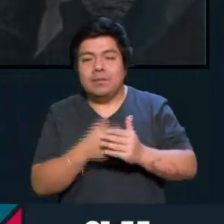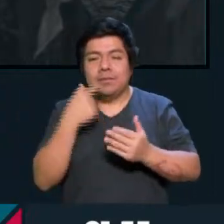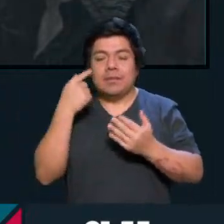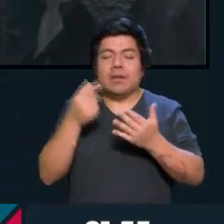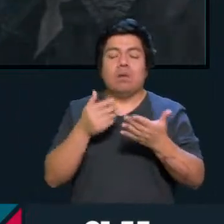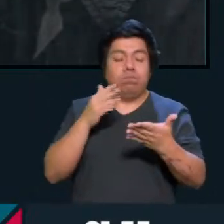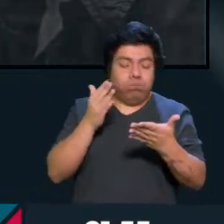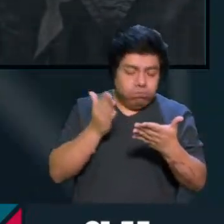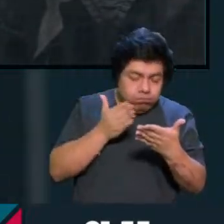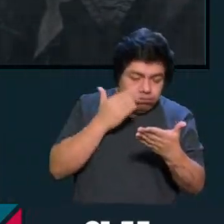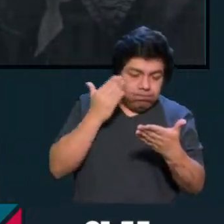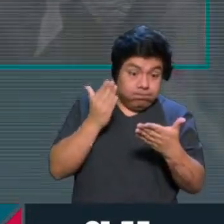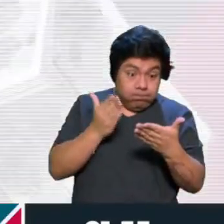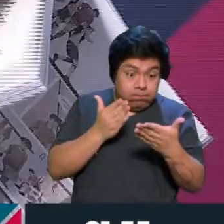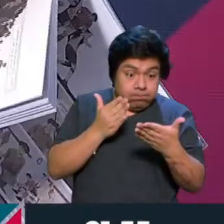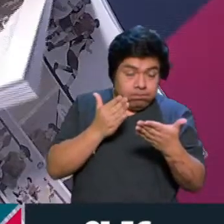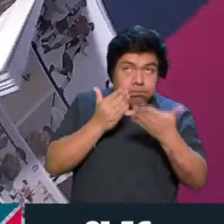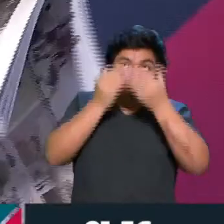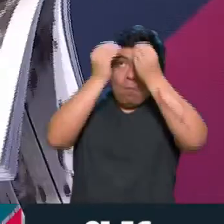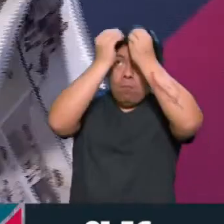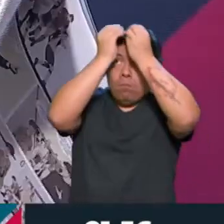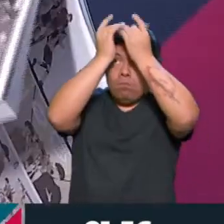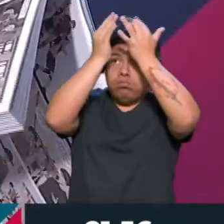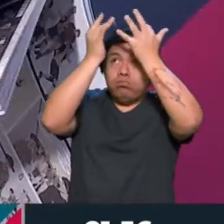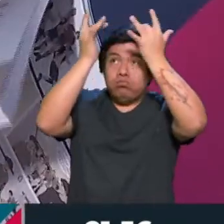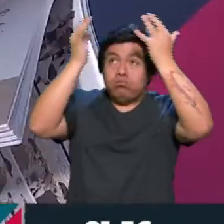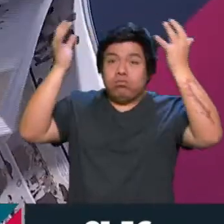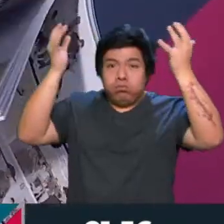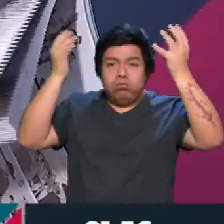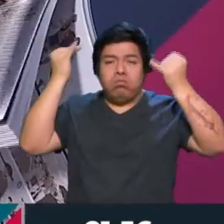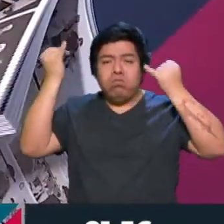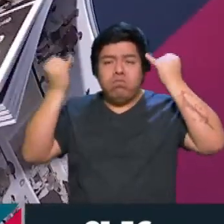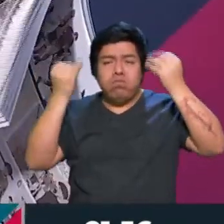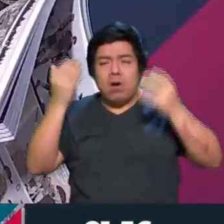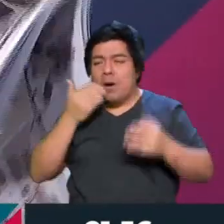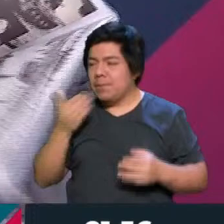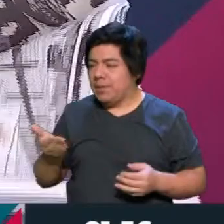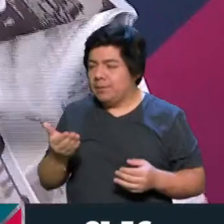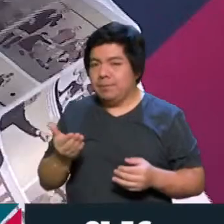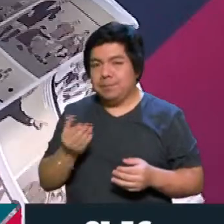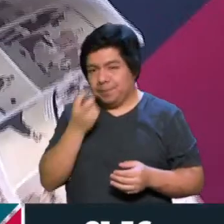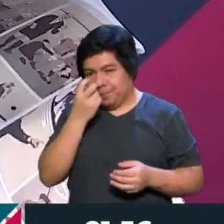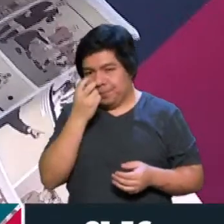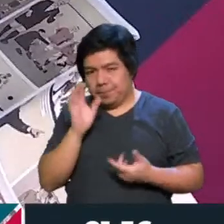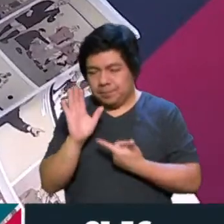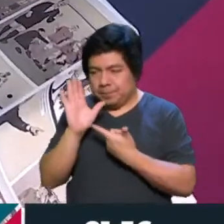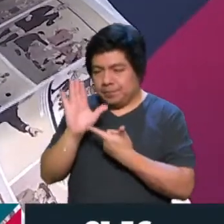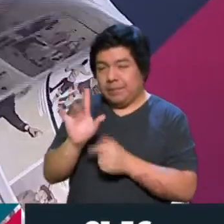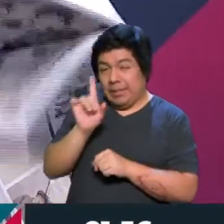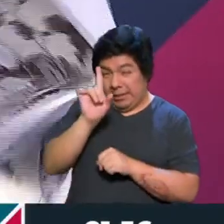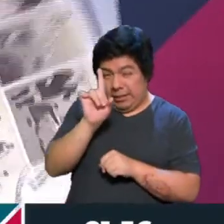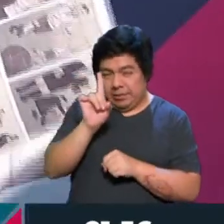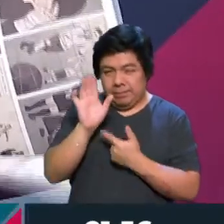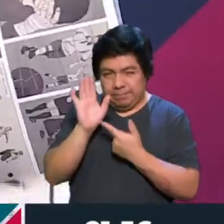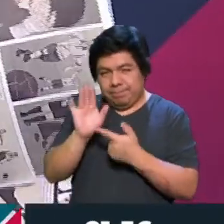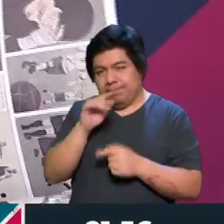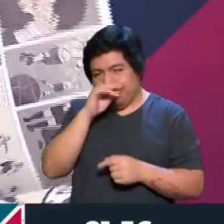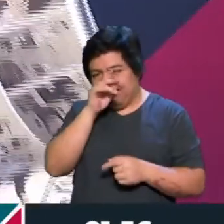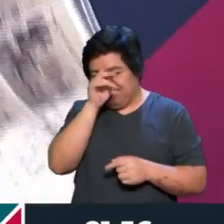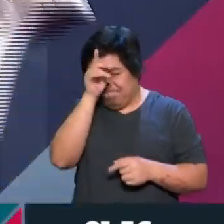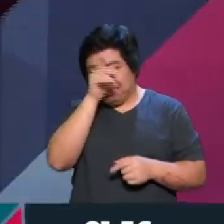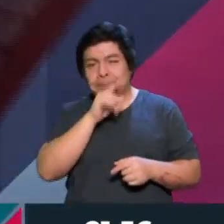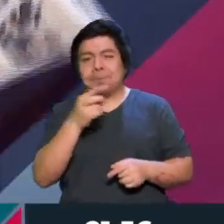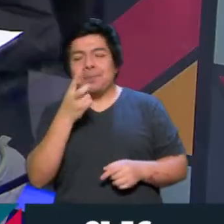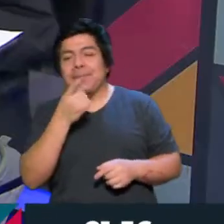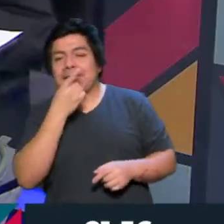imaginando, te lo puedes ir imaginando, lo vas reconstruyendo, y quiero precisamente presentar una de ellas. Y justamente como bien